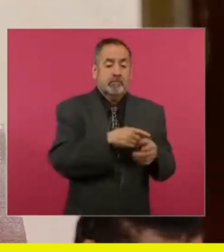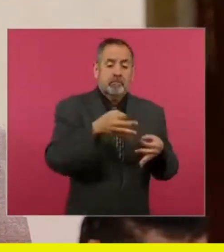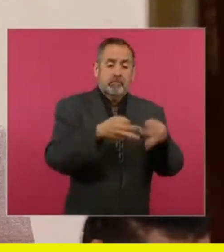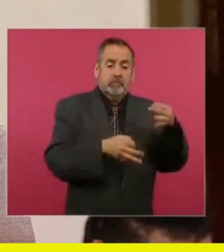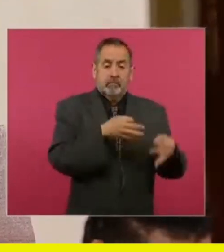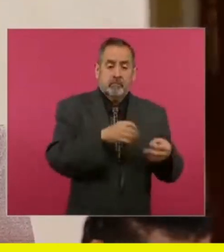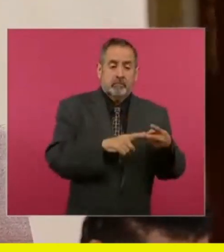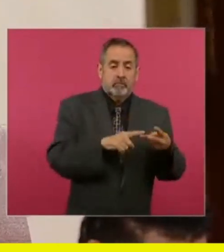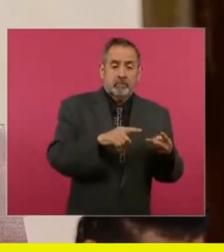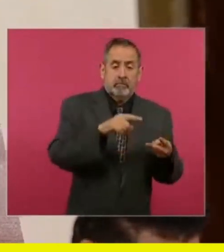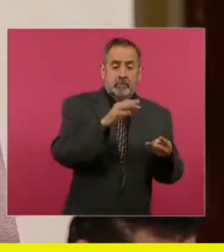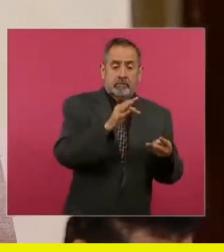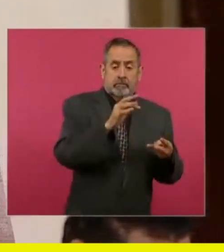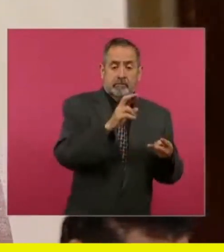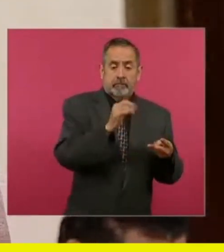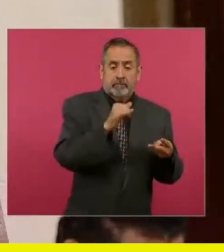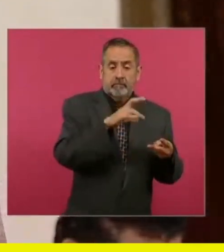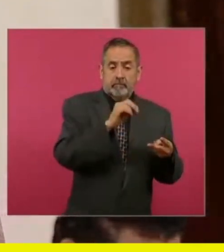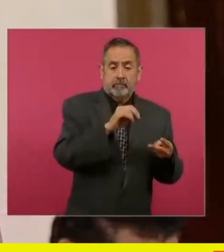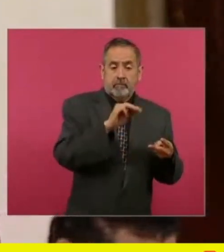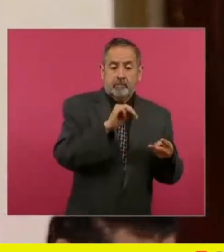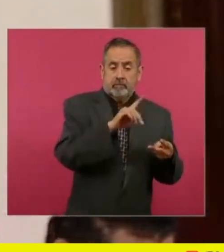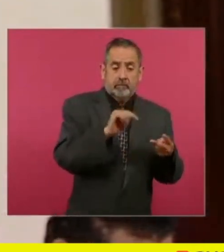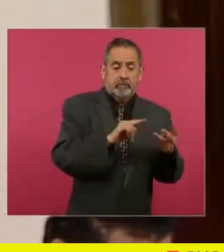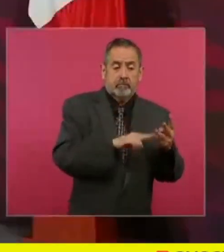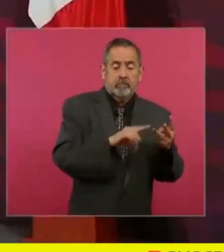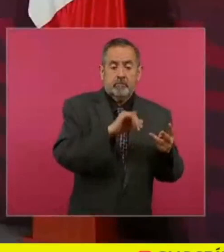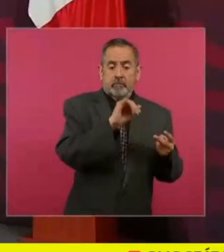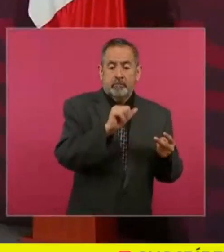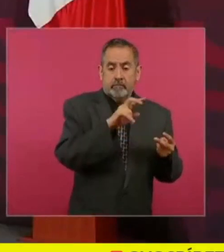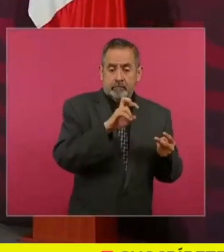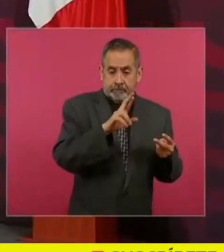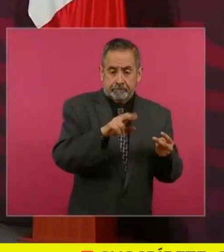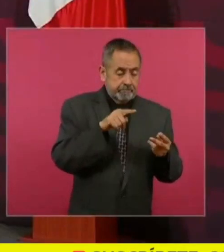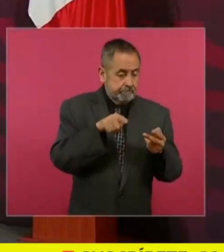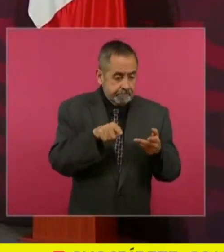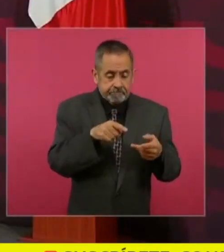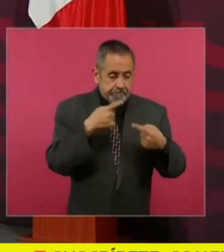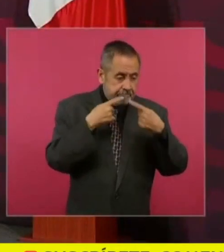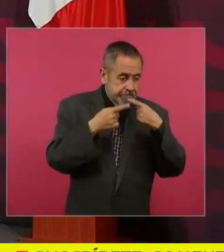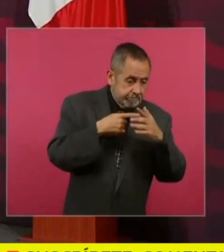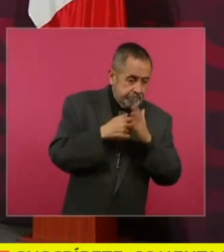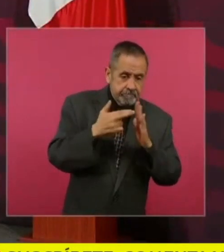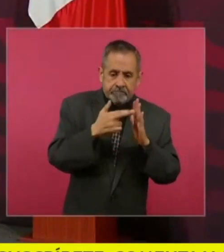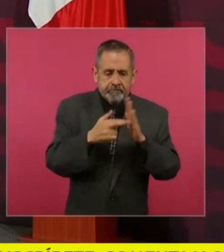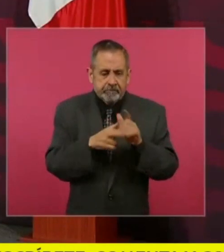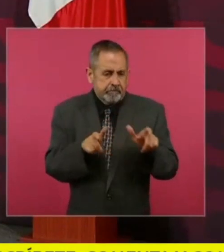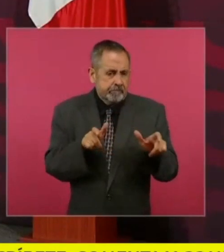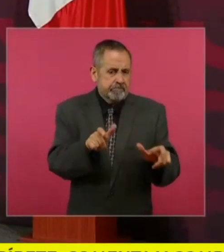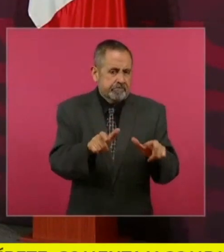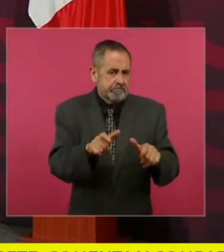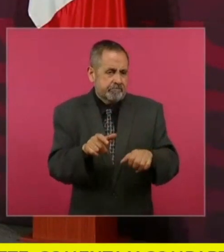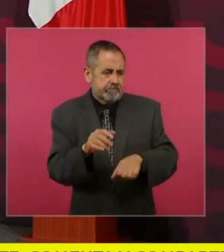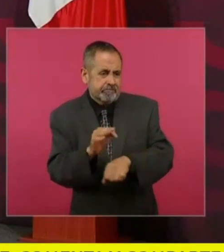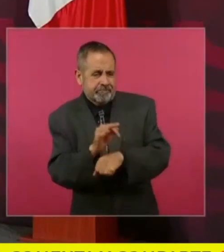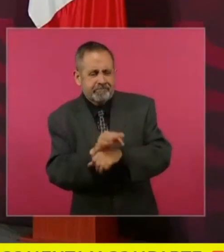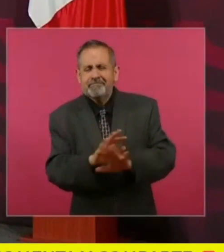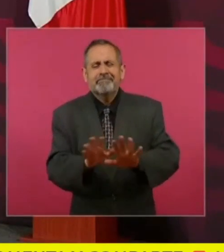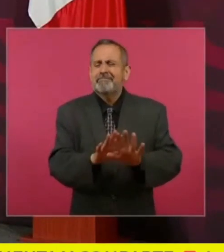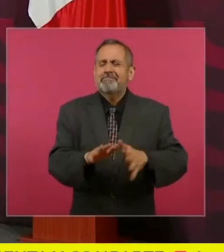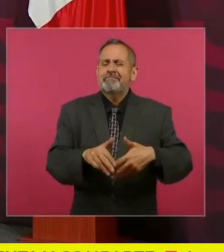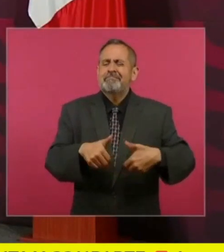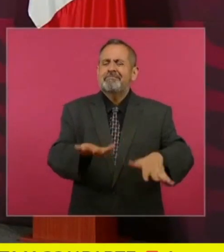Francisco Javier Martínez han concedido la modificación de medidas cautelares a dos